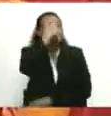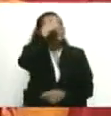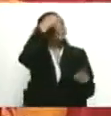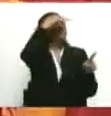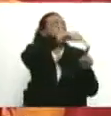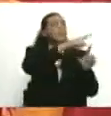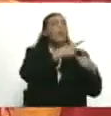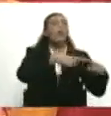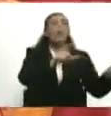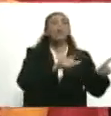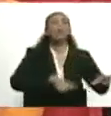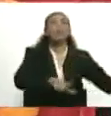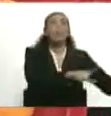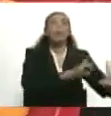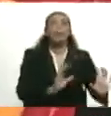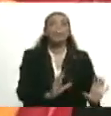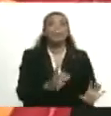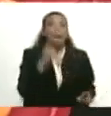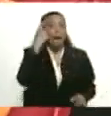¿ves? Ayer,